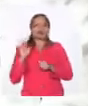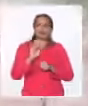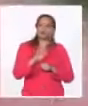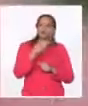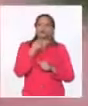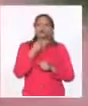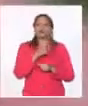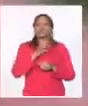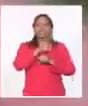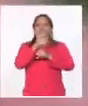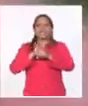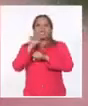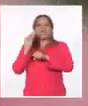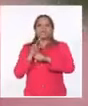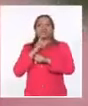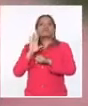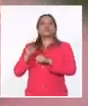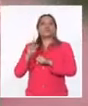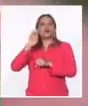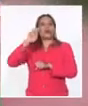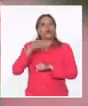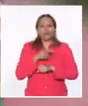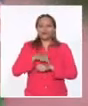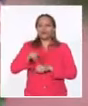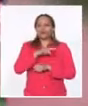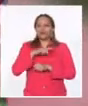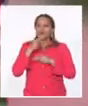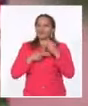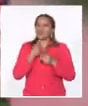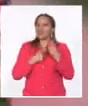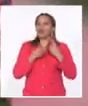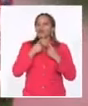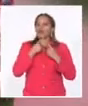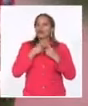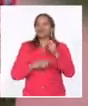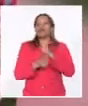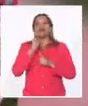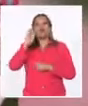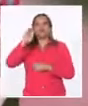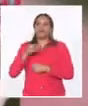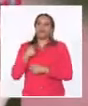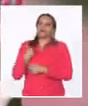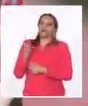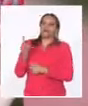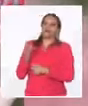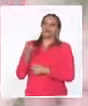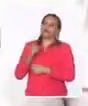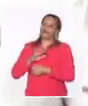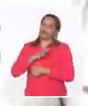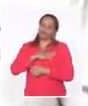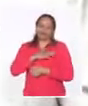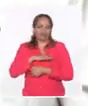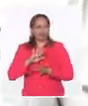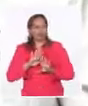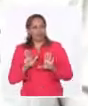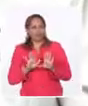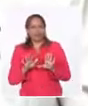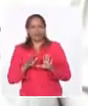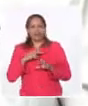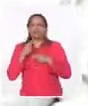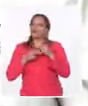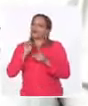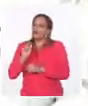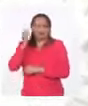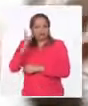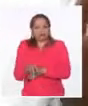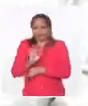el ingeniero, yo los convenzo a ustedes para hacer una cosa y miran convencidos. Yo, no, jefe, tranquilo, no pasa más. Vamos a hacerlo como usted